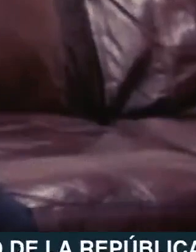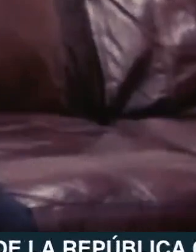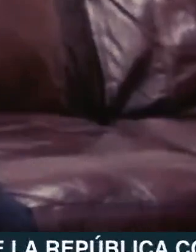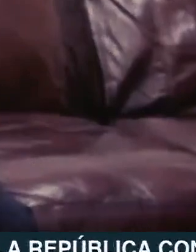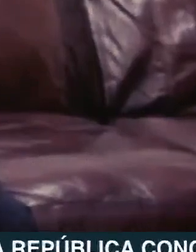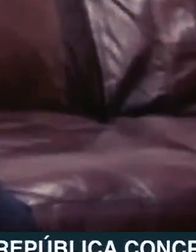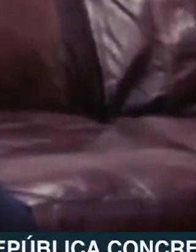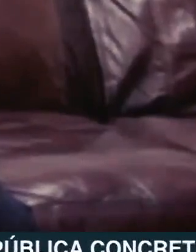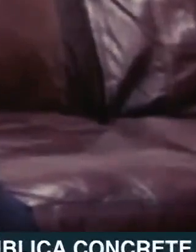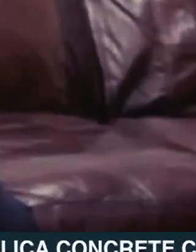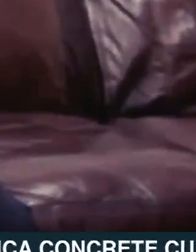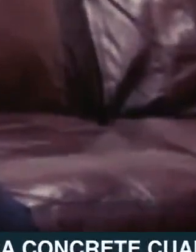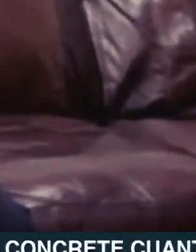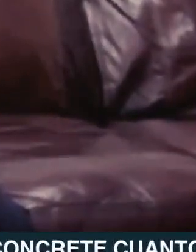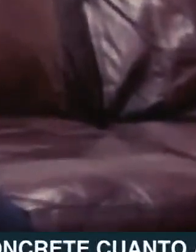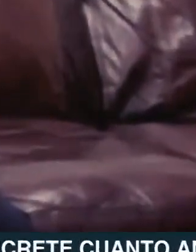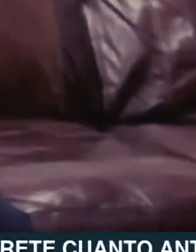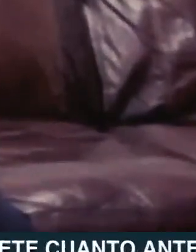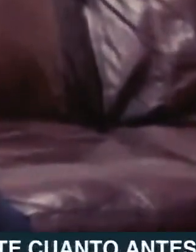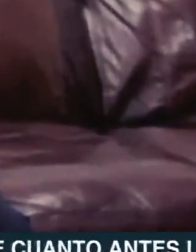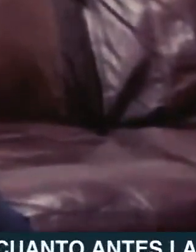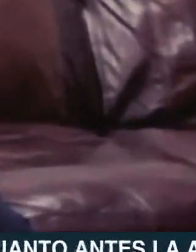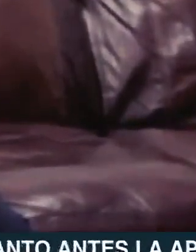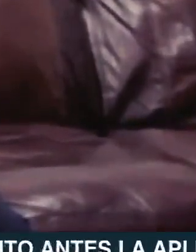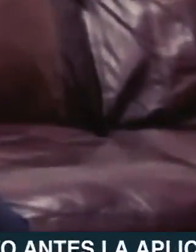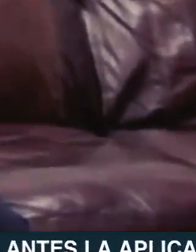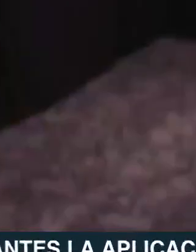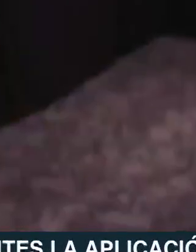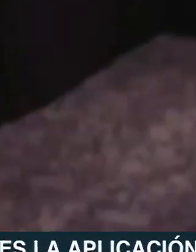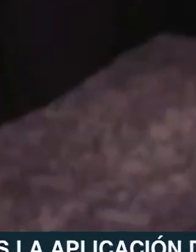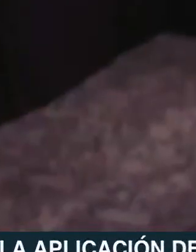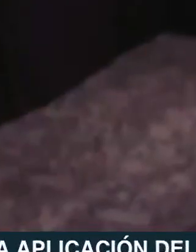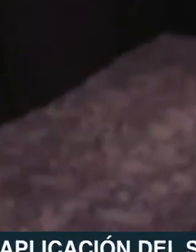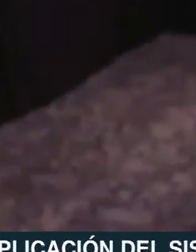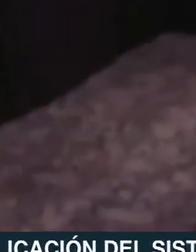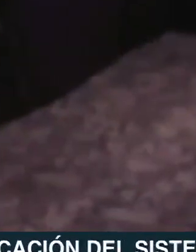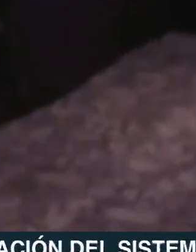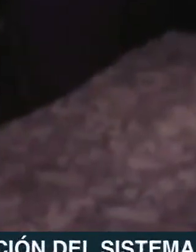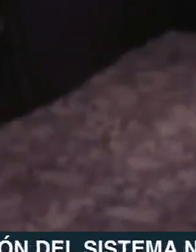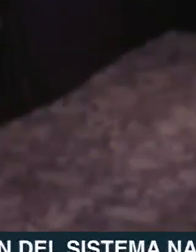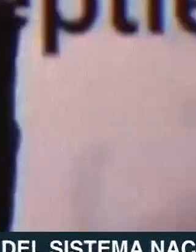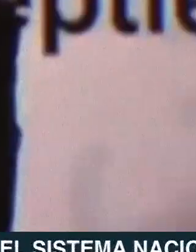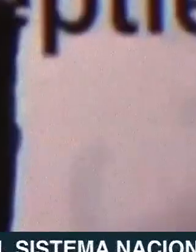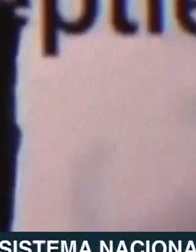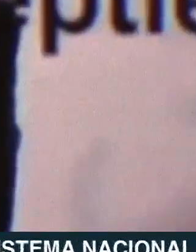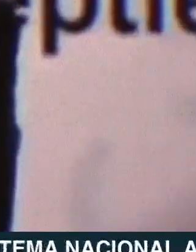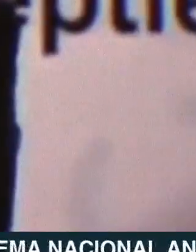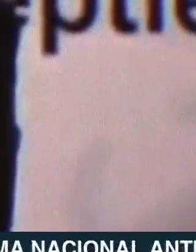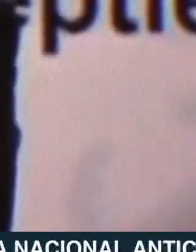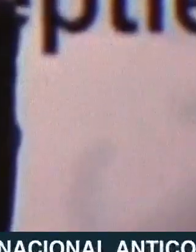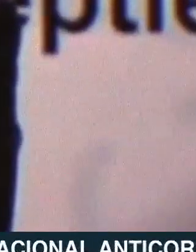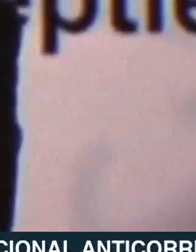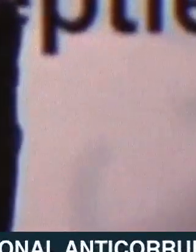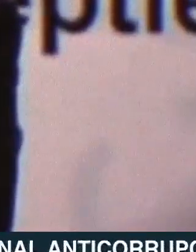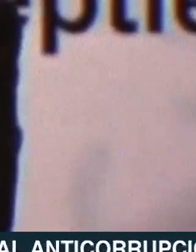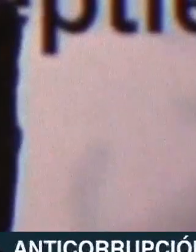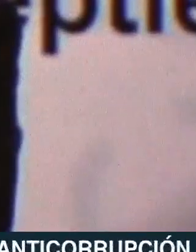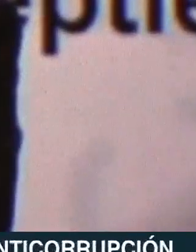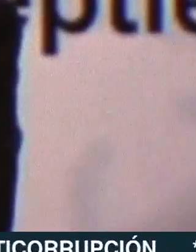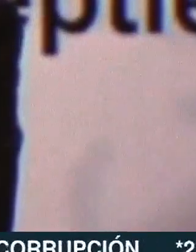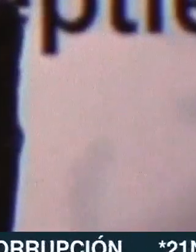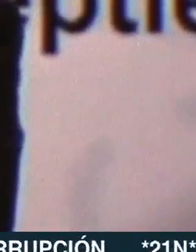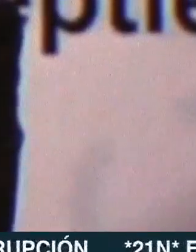esa iniciativa o ese afán, esa euforia con la que se presentó en la administración